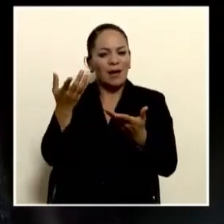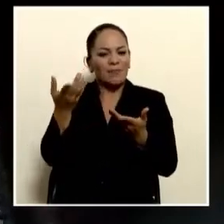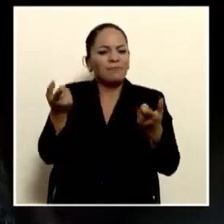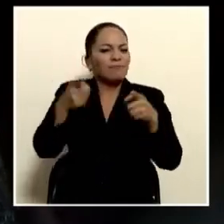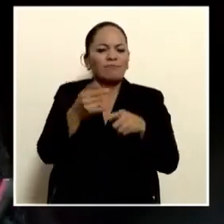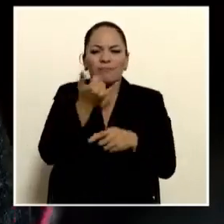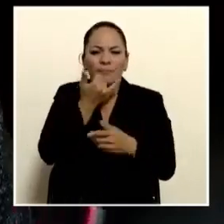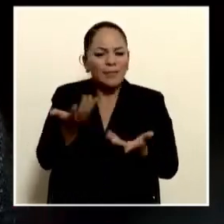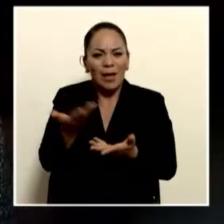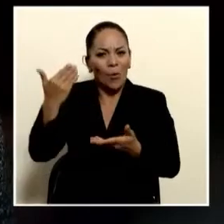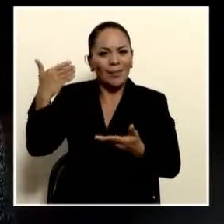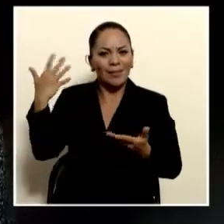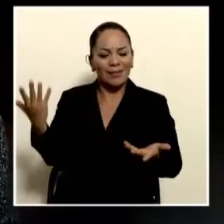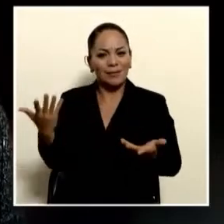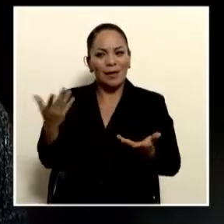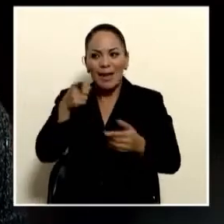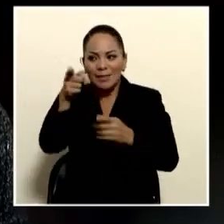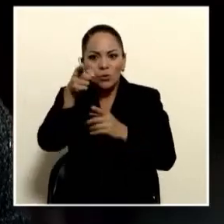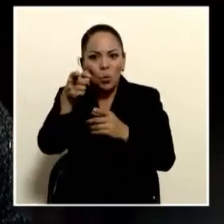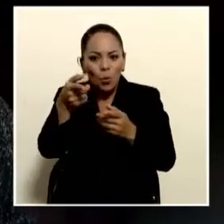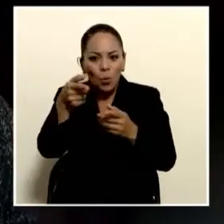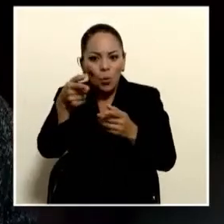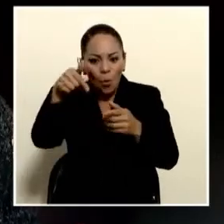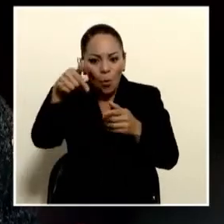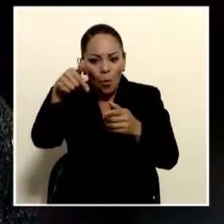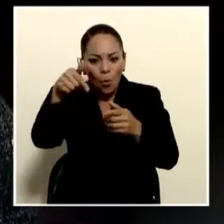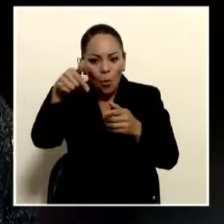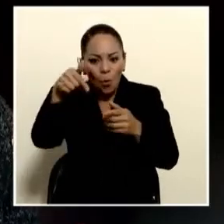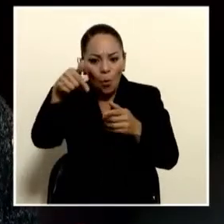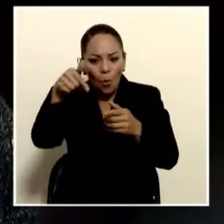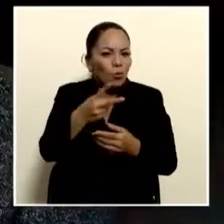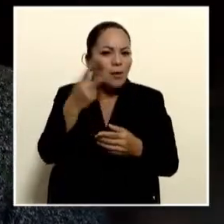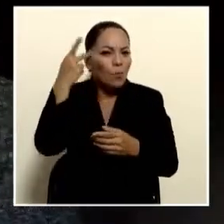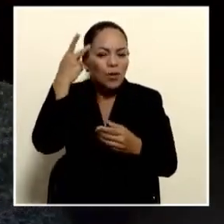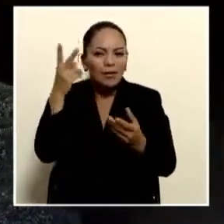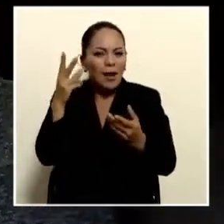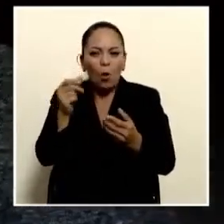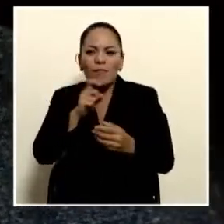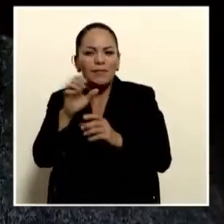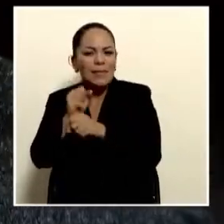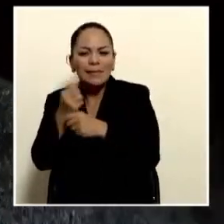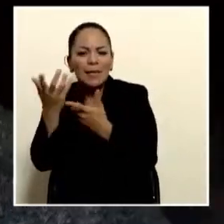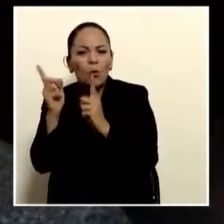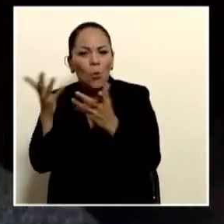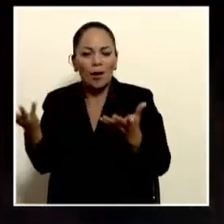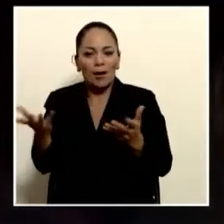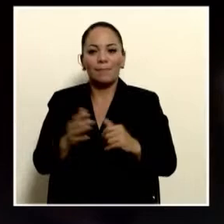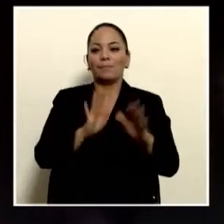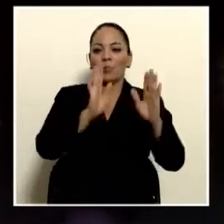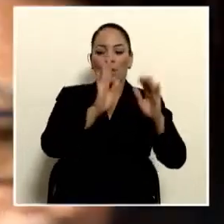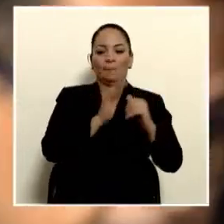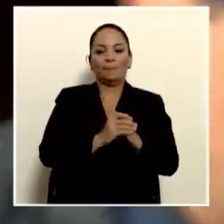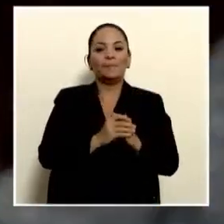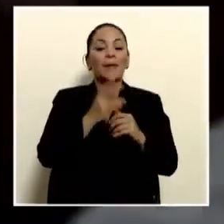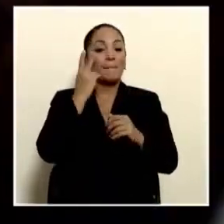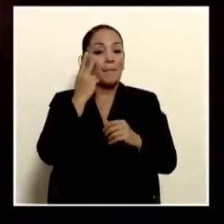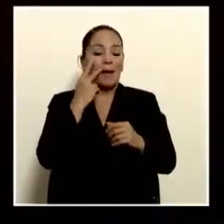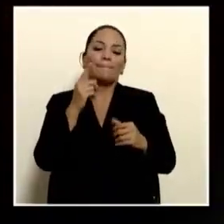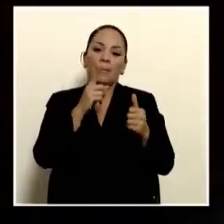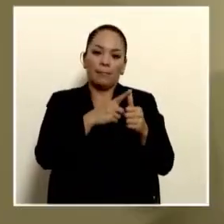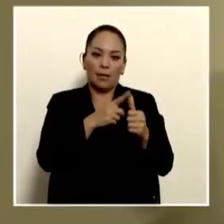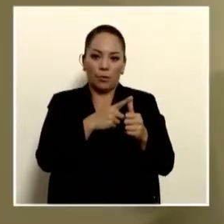Rodrigo? ¿Es que esto era tan difícil de hacer o faltaba voluntad política? Gracias, señor presidente. Primero, desafortunadamente